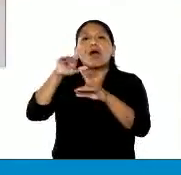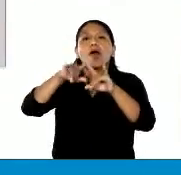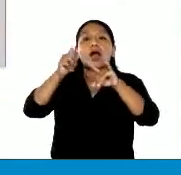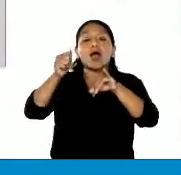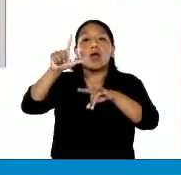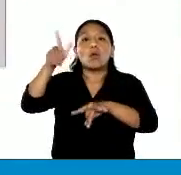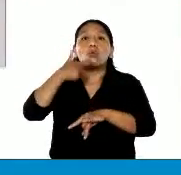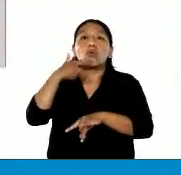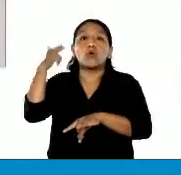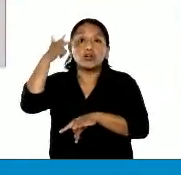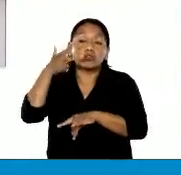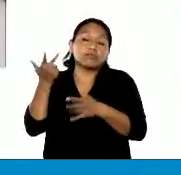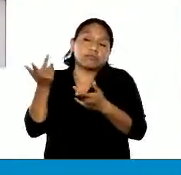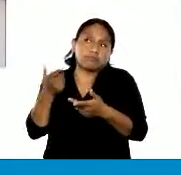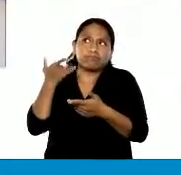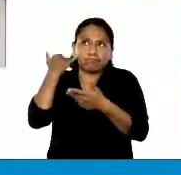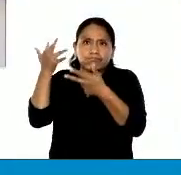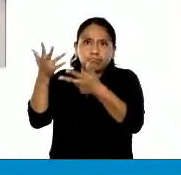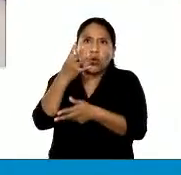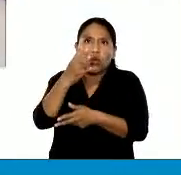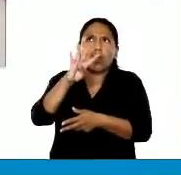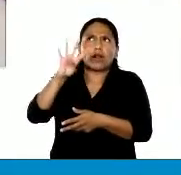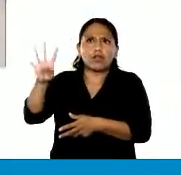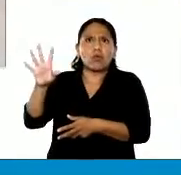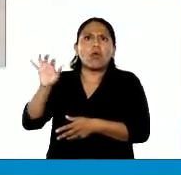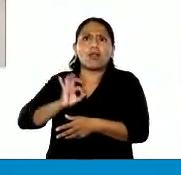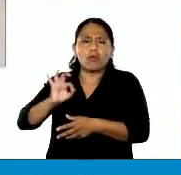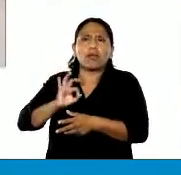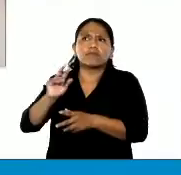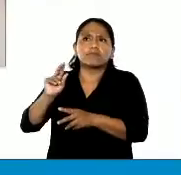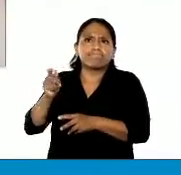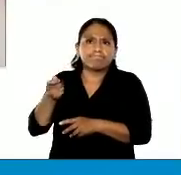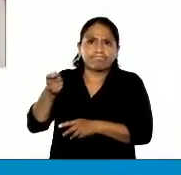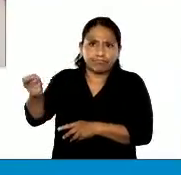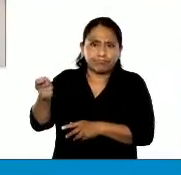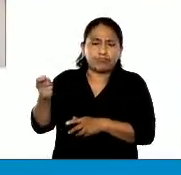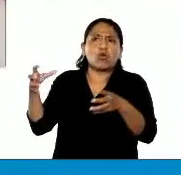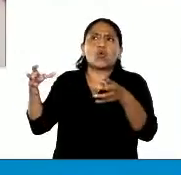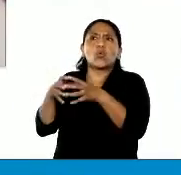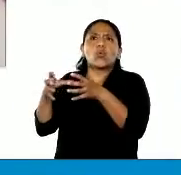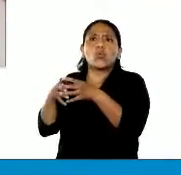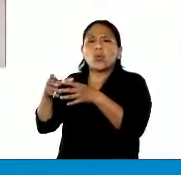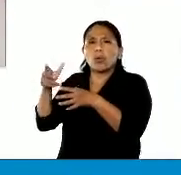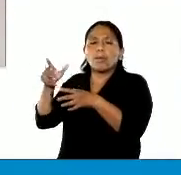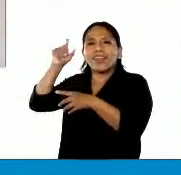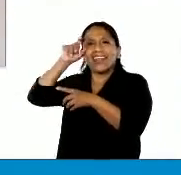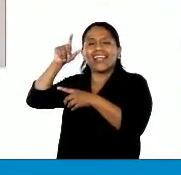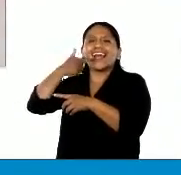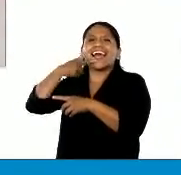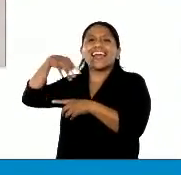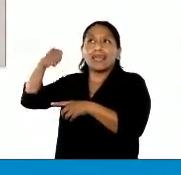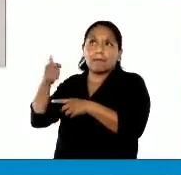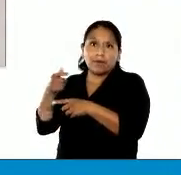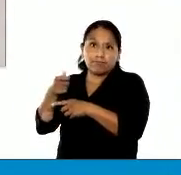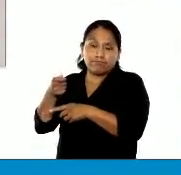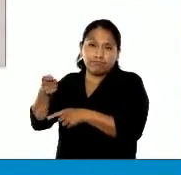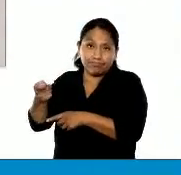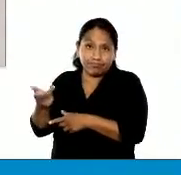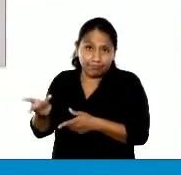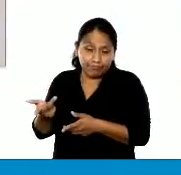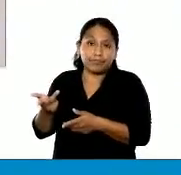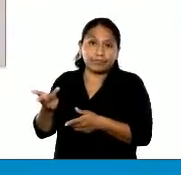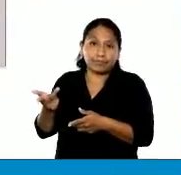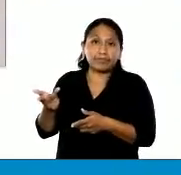ya se mencionó, se cumplen hoy 44 años de su asesinato por un grupo de tareas de la ESMA. Hay que decir que la obra del